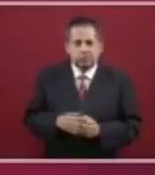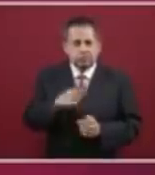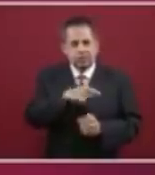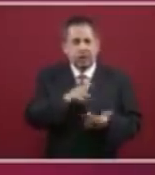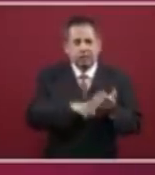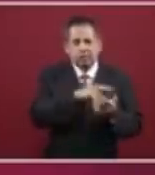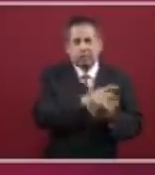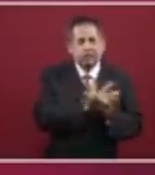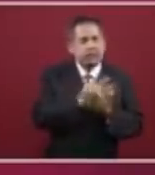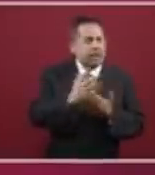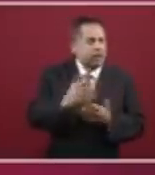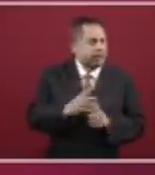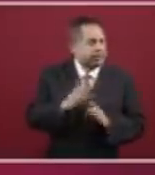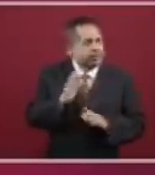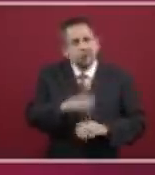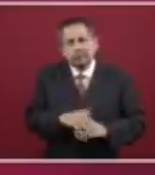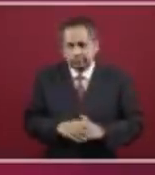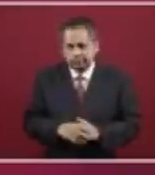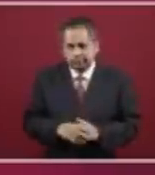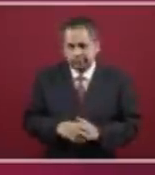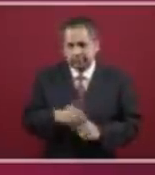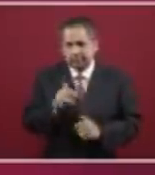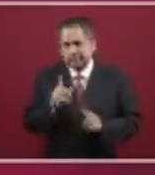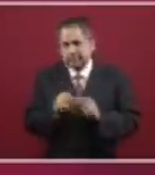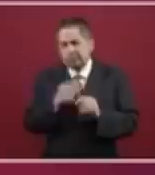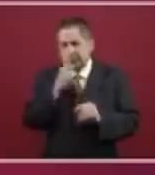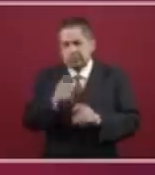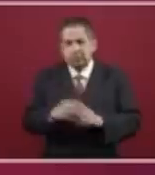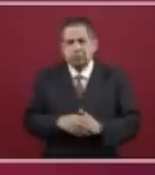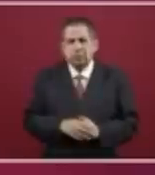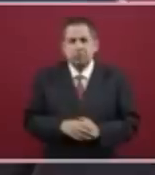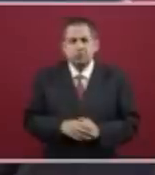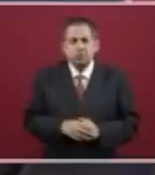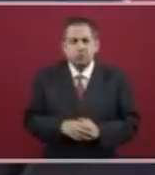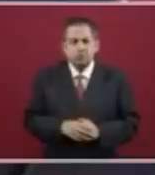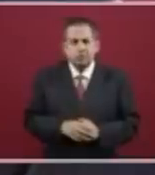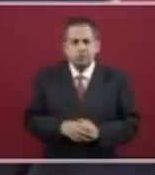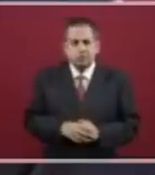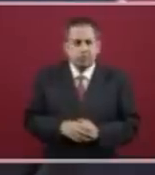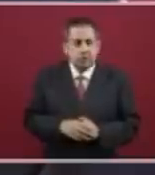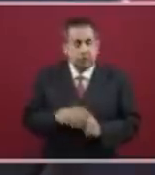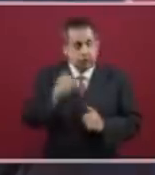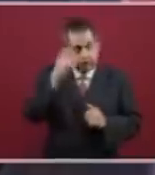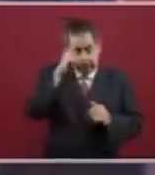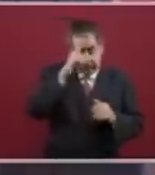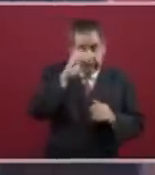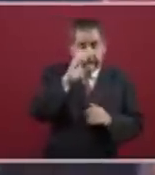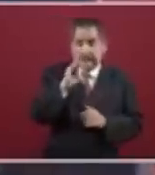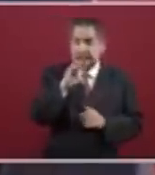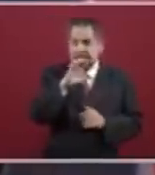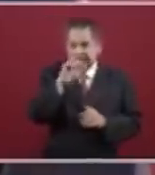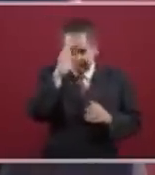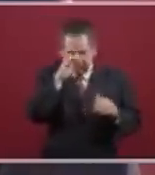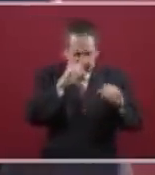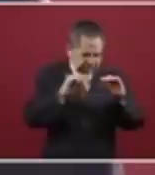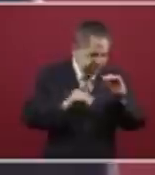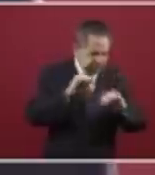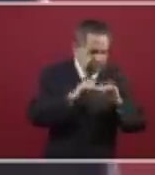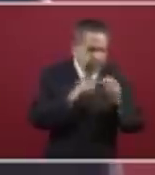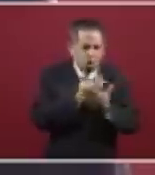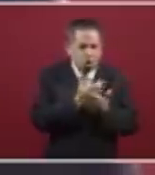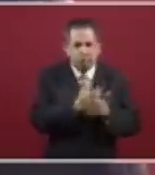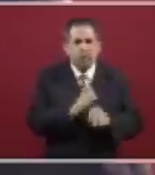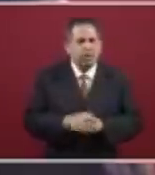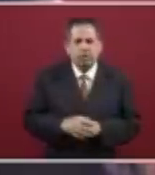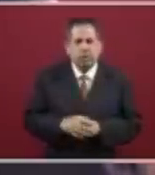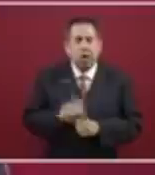exagerado, ¿no?, decir que es ciencia, no, es